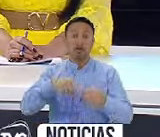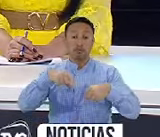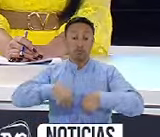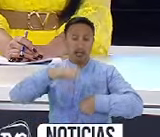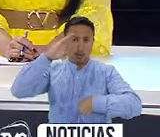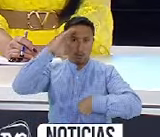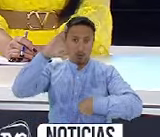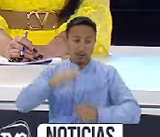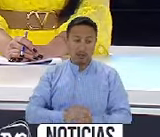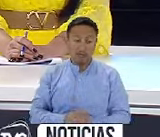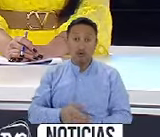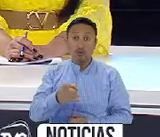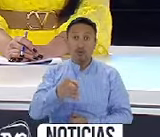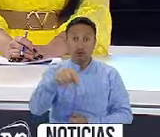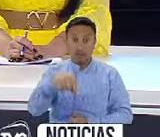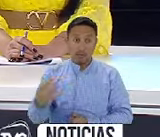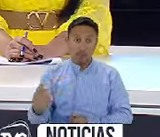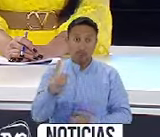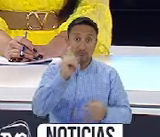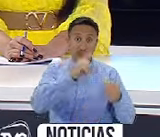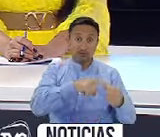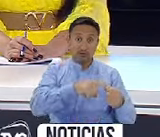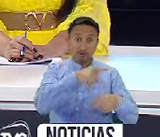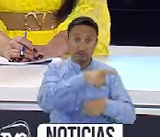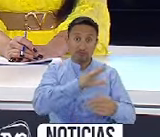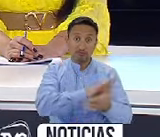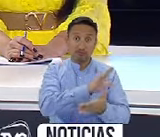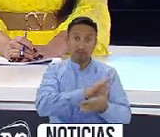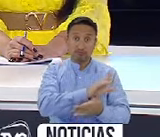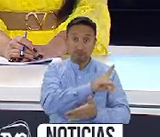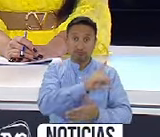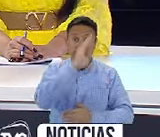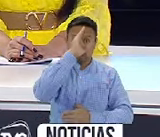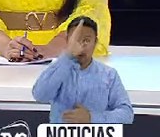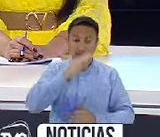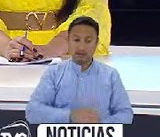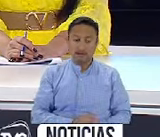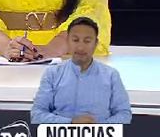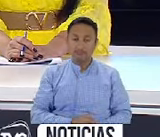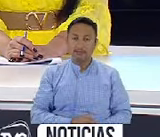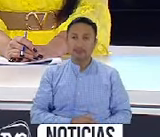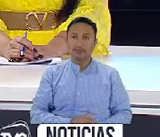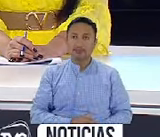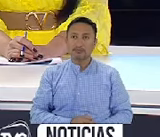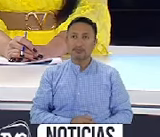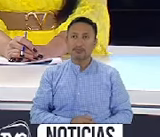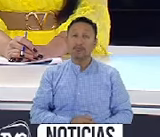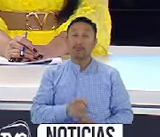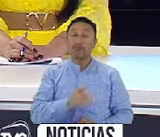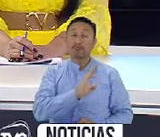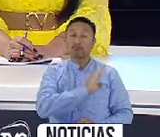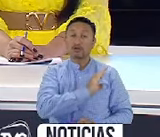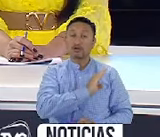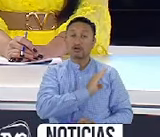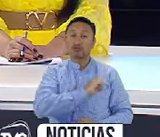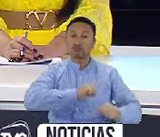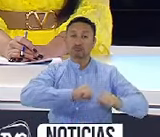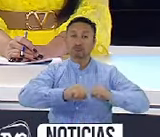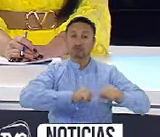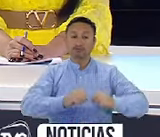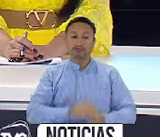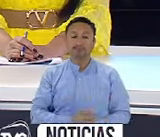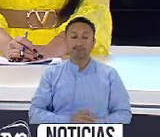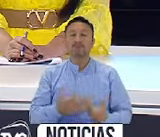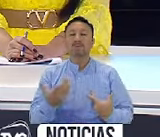para postulantes que deseen ingresar a esta institución en calidad de aspirantes, técnicos, operativos. Las inscripciones